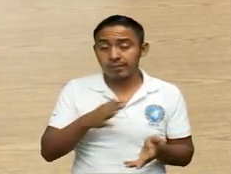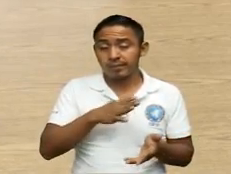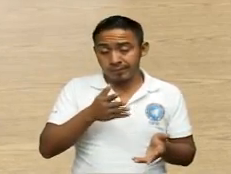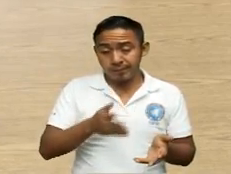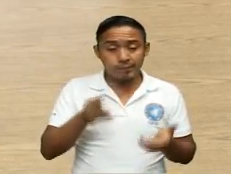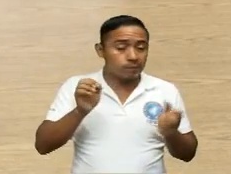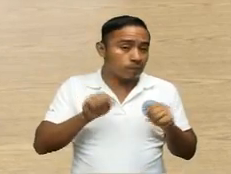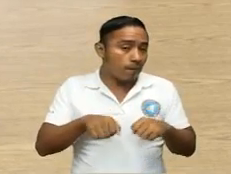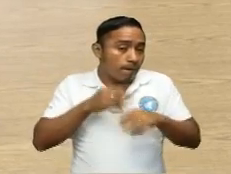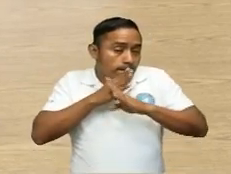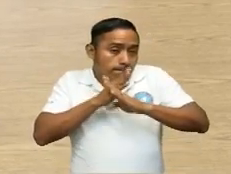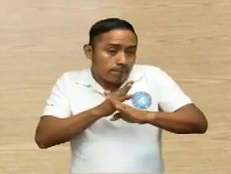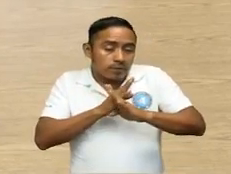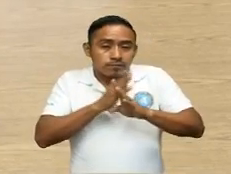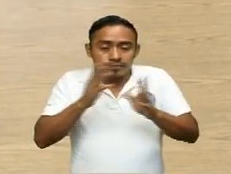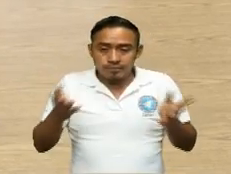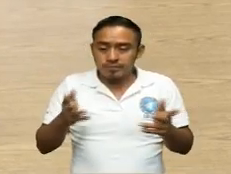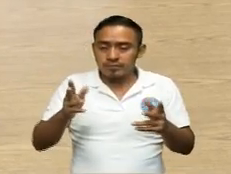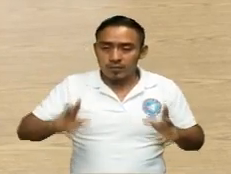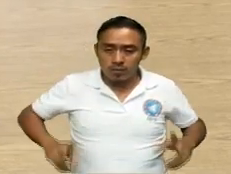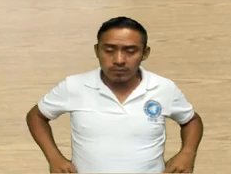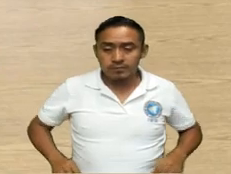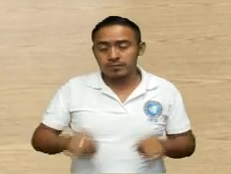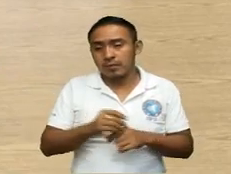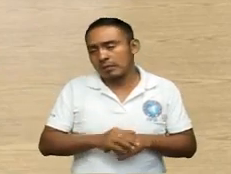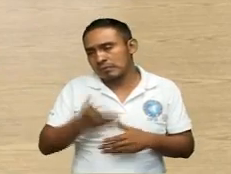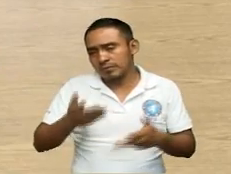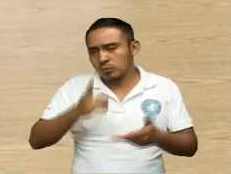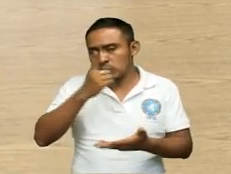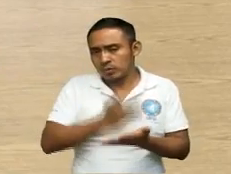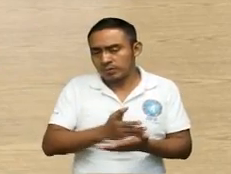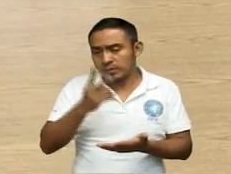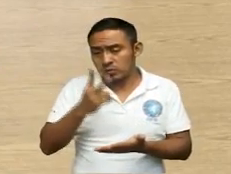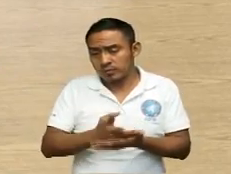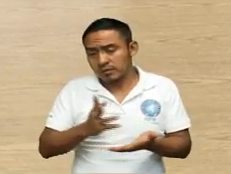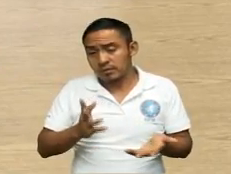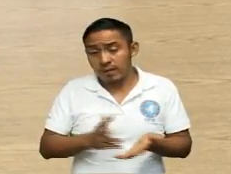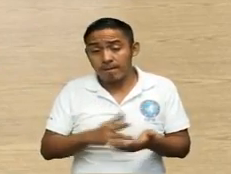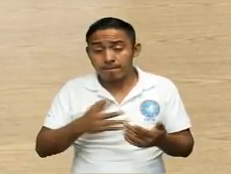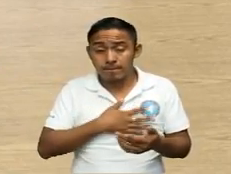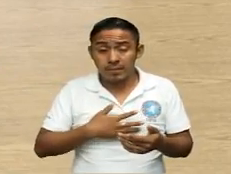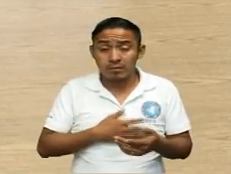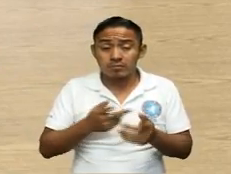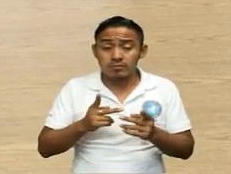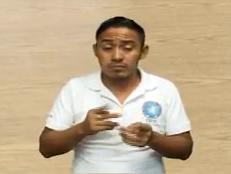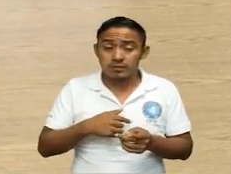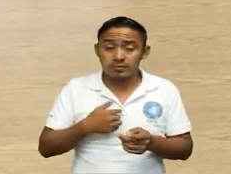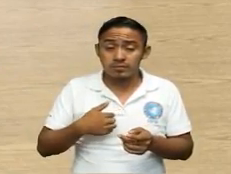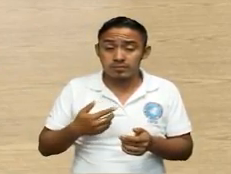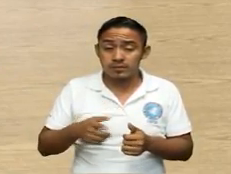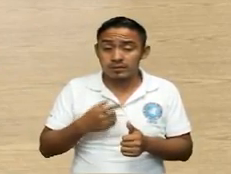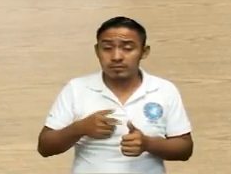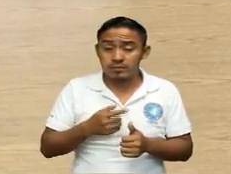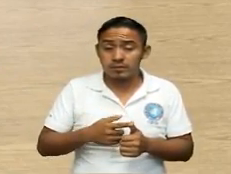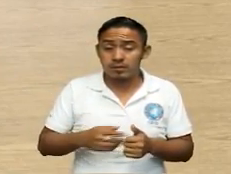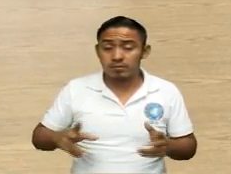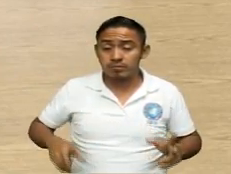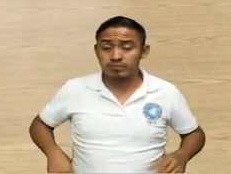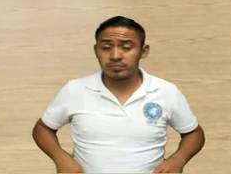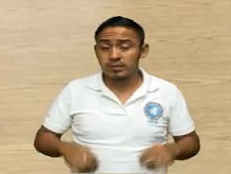que pueda, ¿no? Lo más que pueda. Y cuando lo tenga que utilizar, que utilice un pamper de tela primeramente, ¿ya? Un pamper de algodón